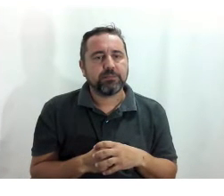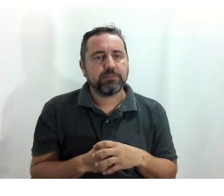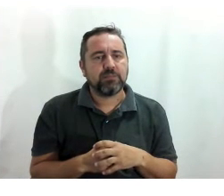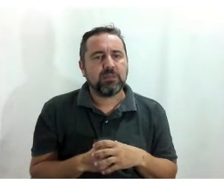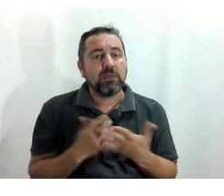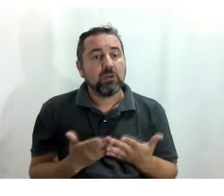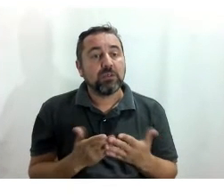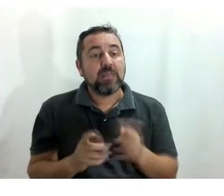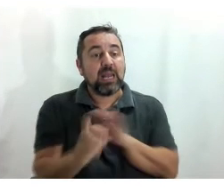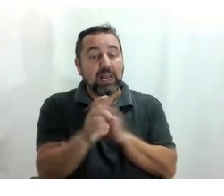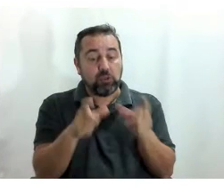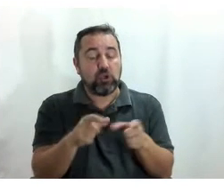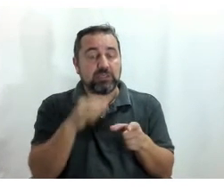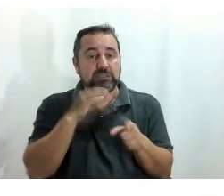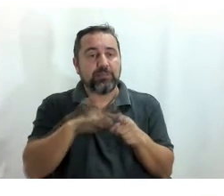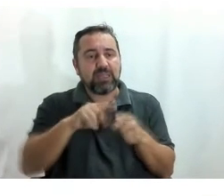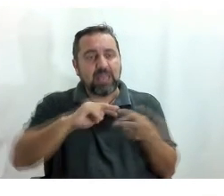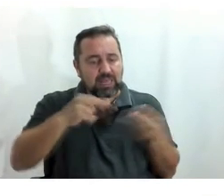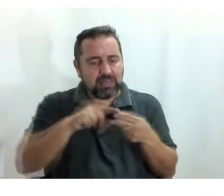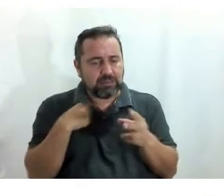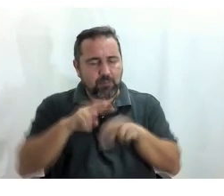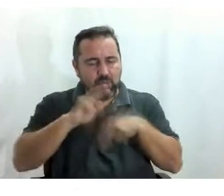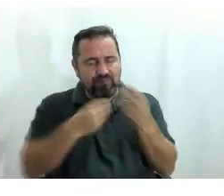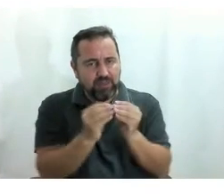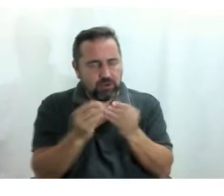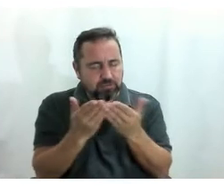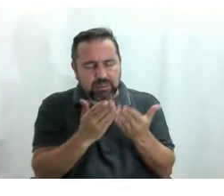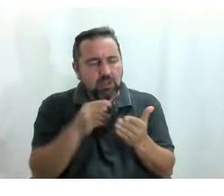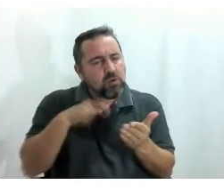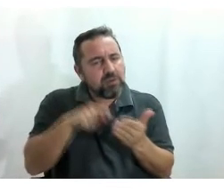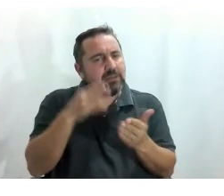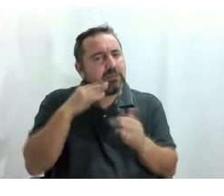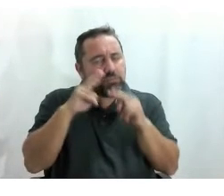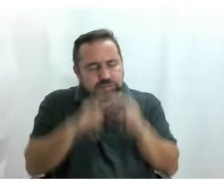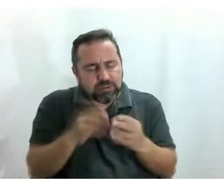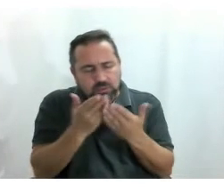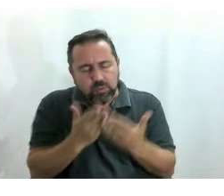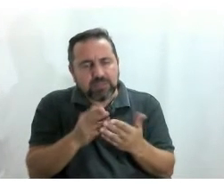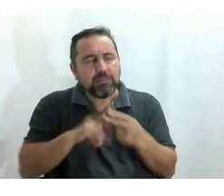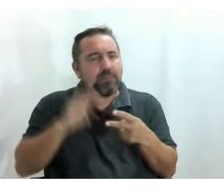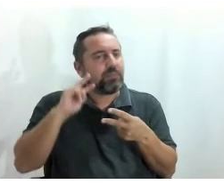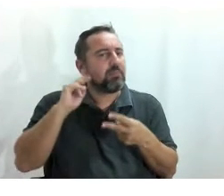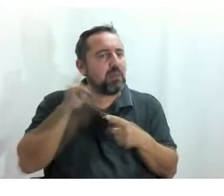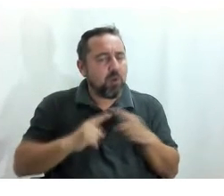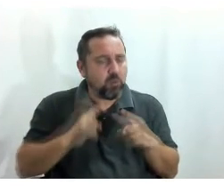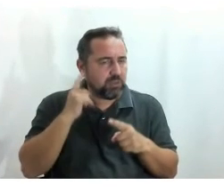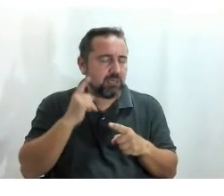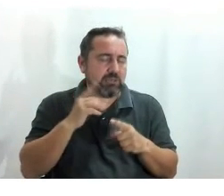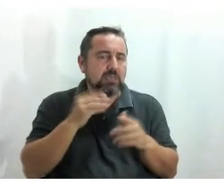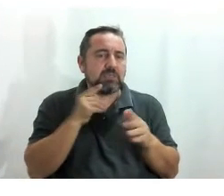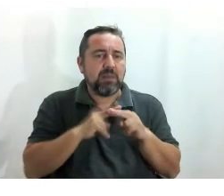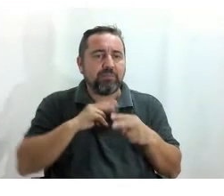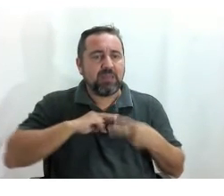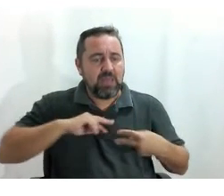Con estos ratones modificados genéticamente podemos estudiar desde hipoacusias hereditarias altamente prevalentes, como